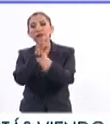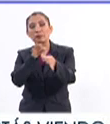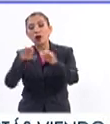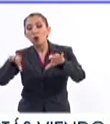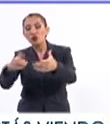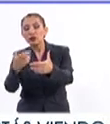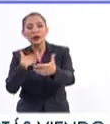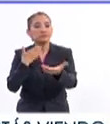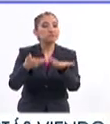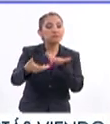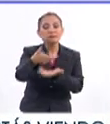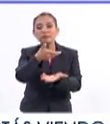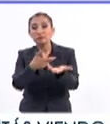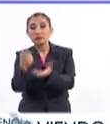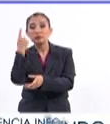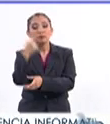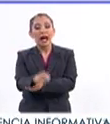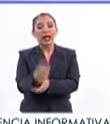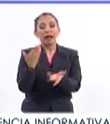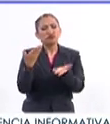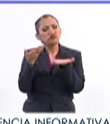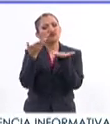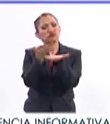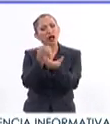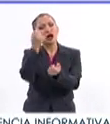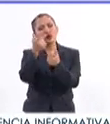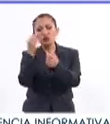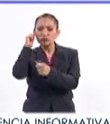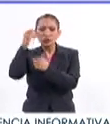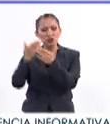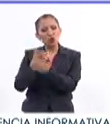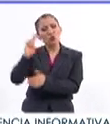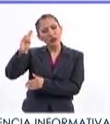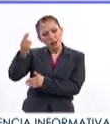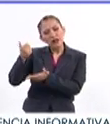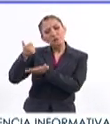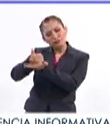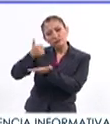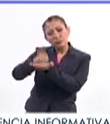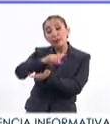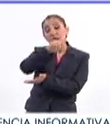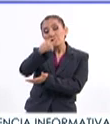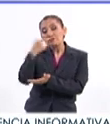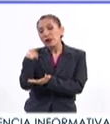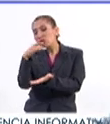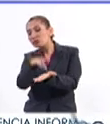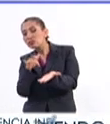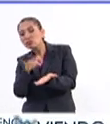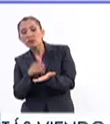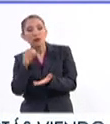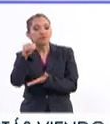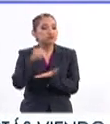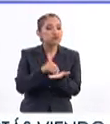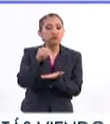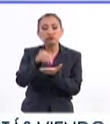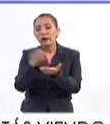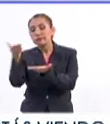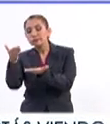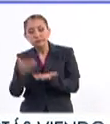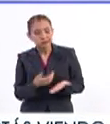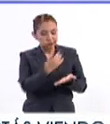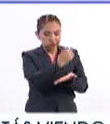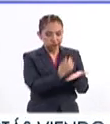trabajar con las comunidades, en principio para ofrecer algunos servicios universitarios, pero después para recoger y para